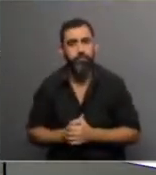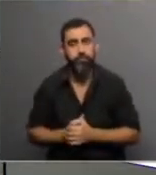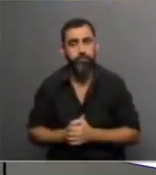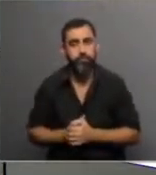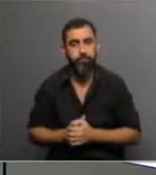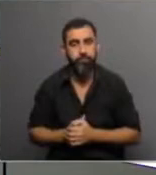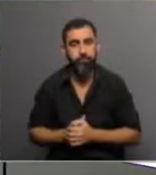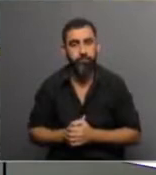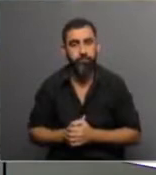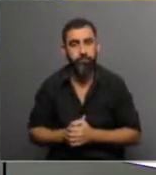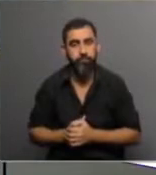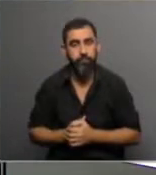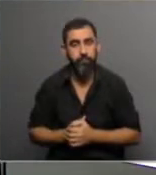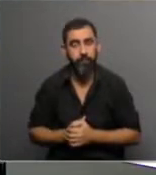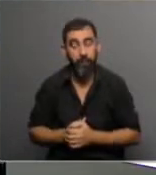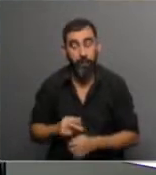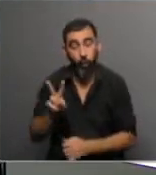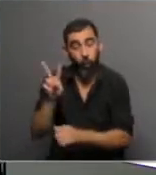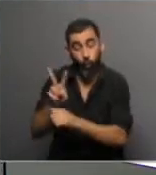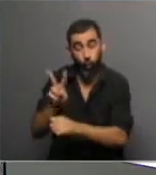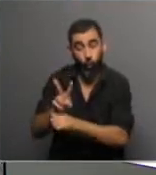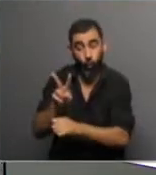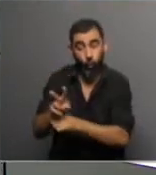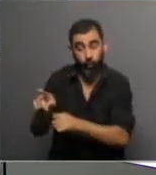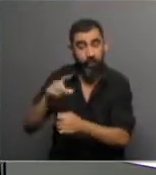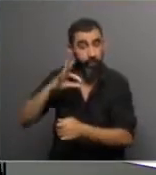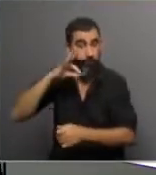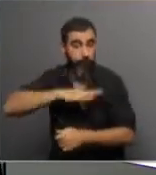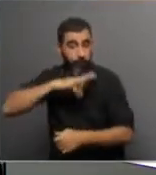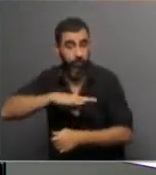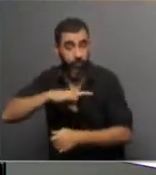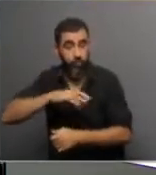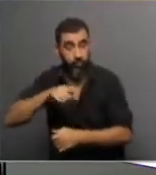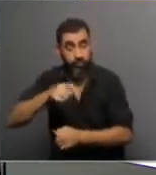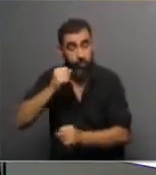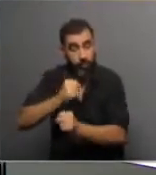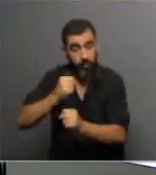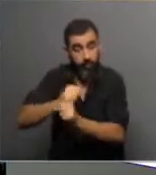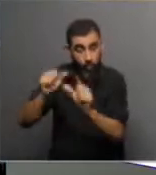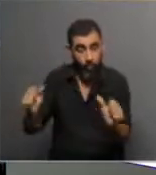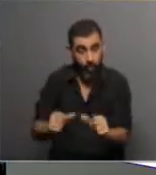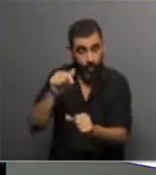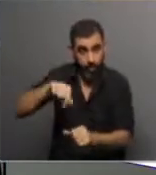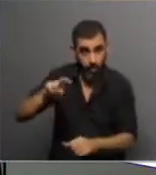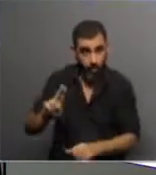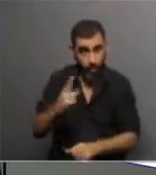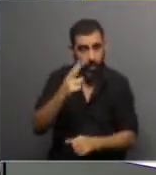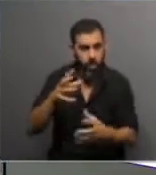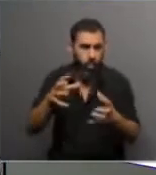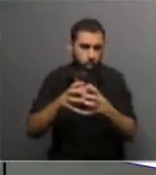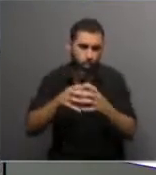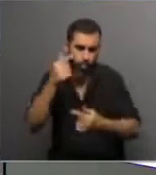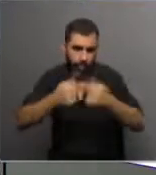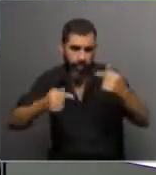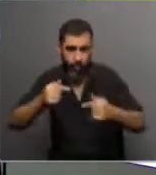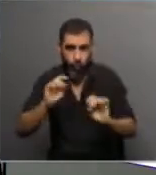Bueno, lo que es el monitoreo de esta variante es un trabajo que se está haciendo en el país por parte de varios grupos, no